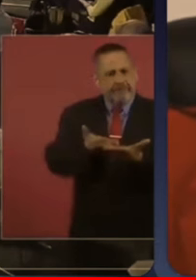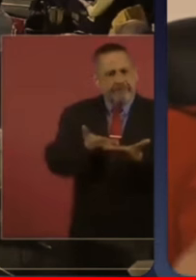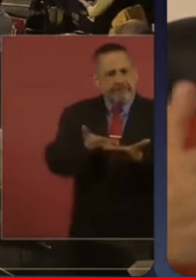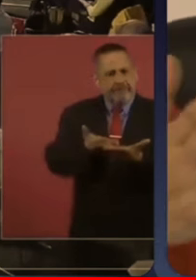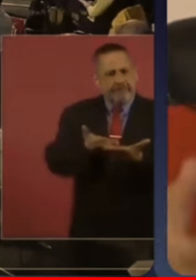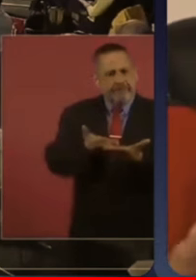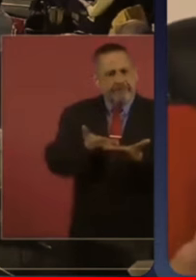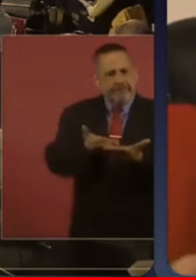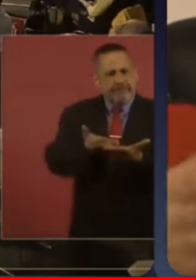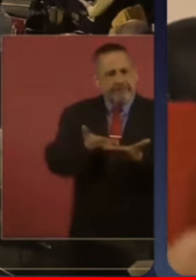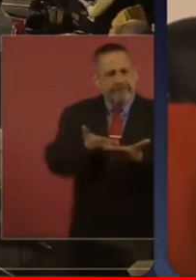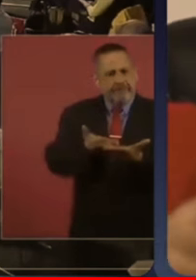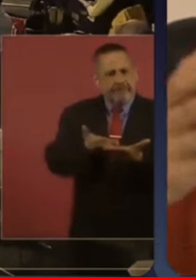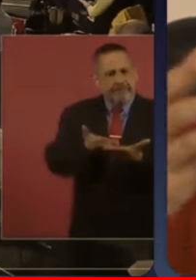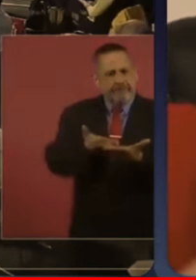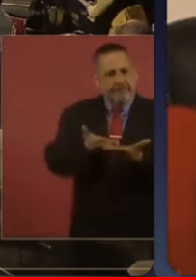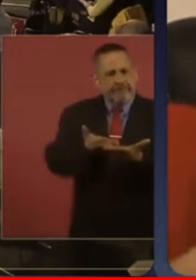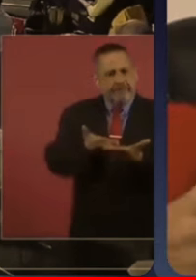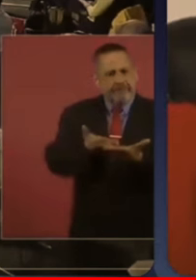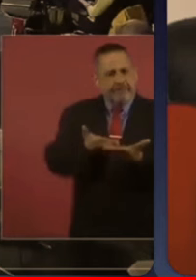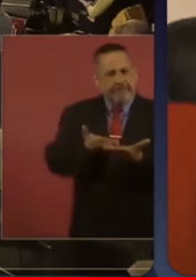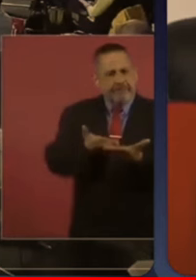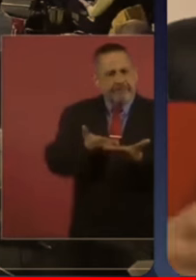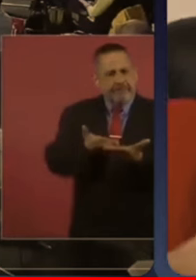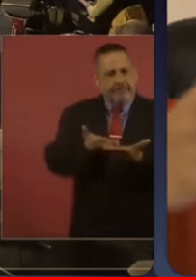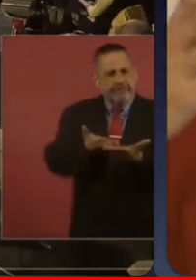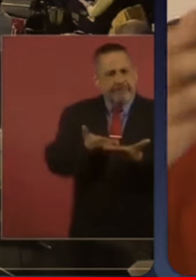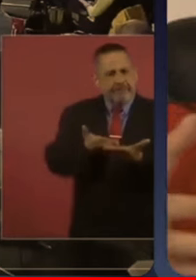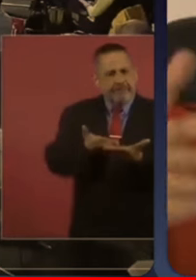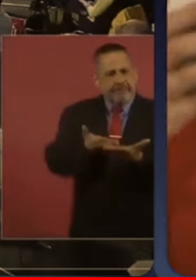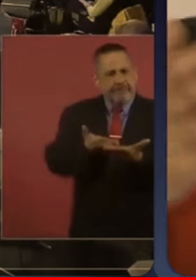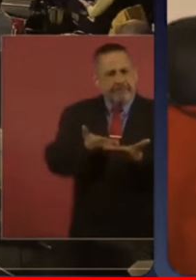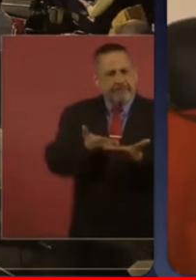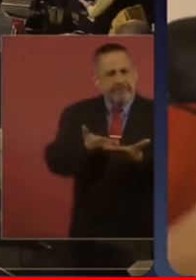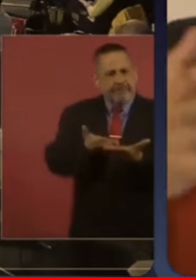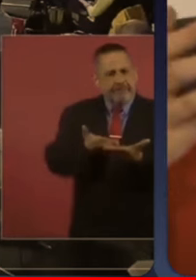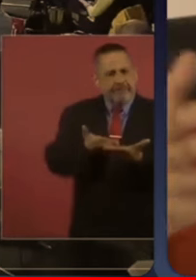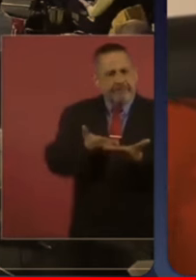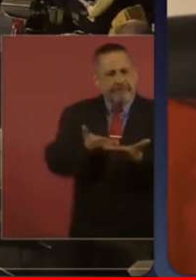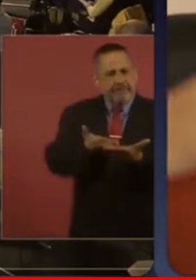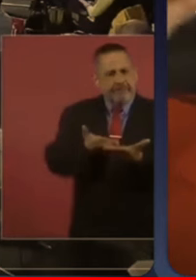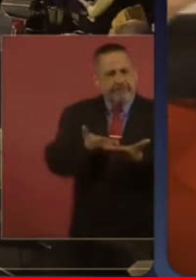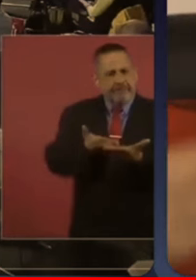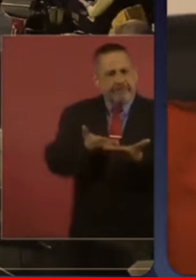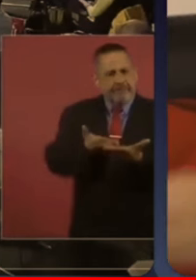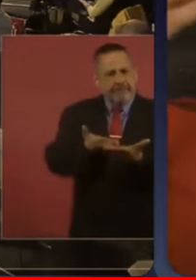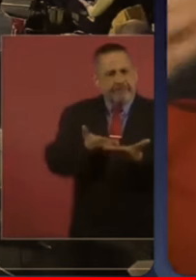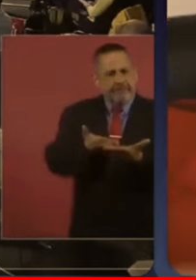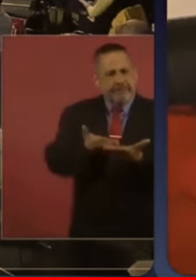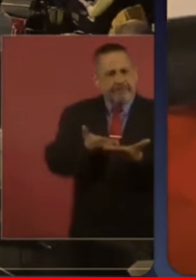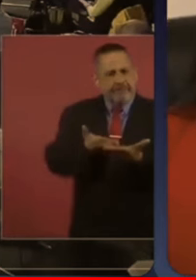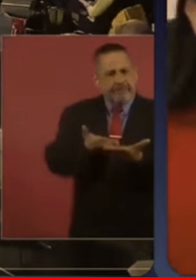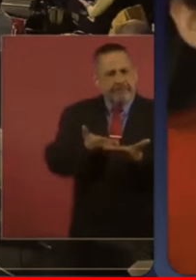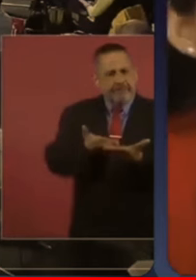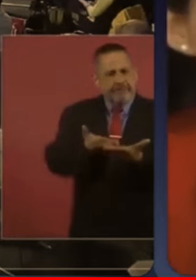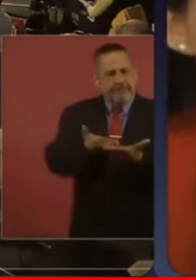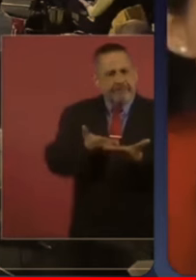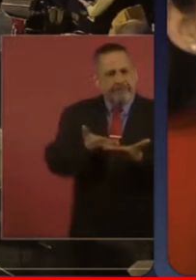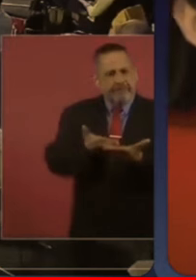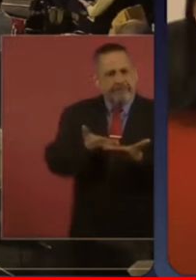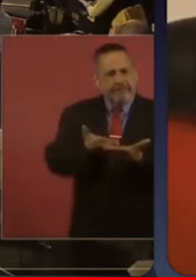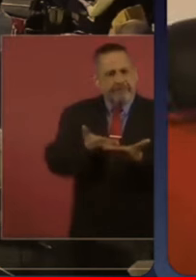gente nadie los apoya de a gratis. Siempre se mueven por dinero y por intereses, porque su Dios es el